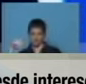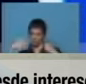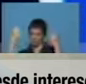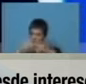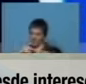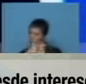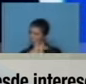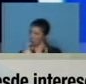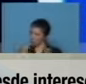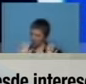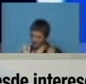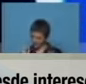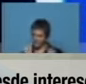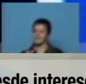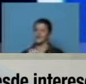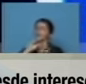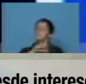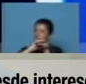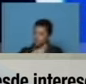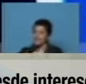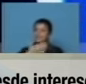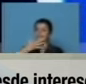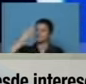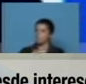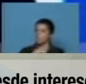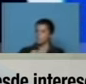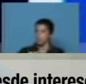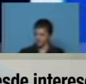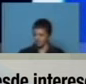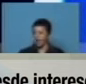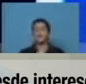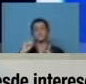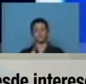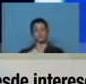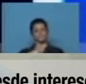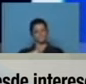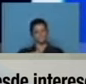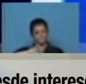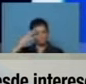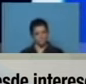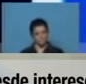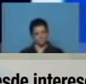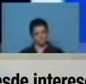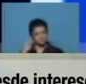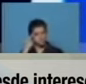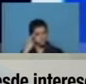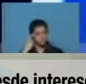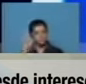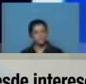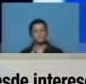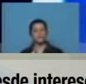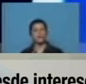repetir, sino es inversión y decisión política y convicción acerca de